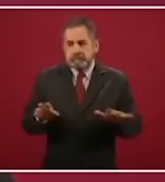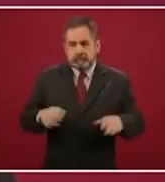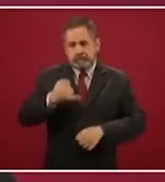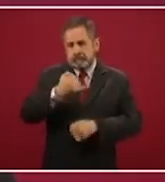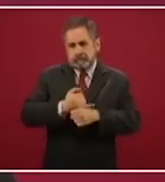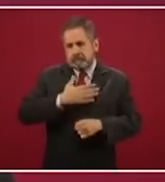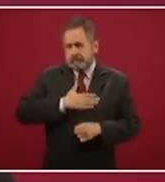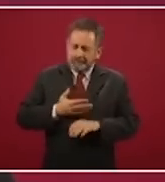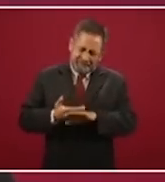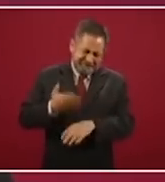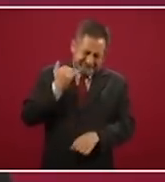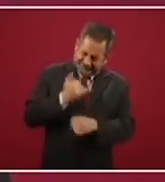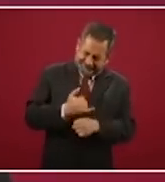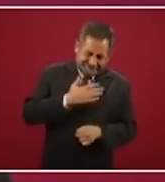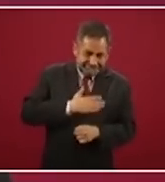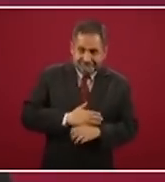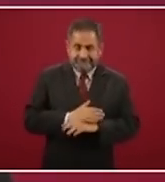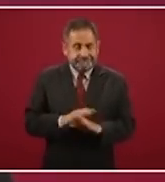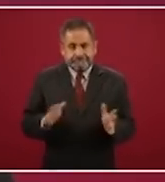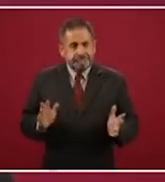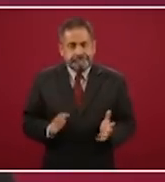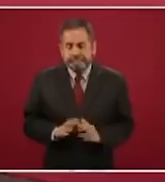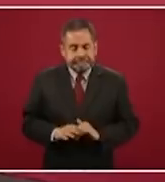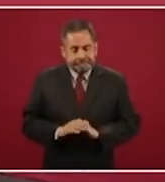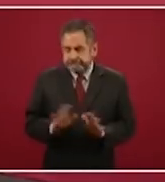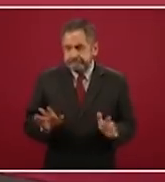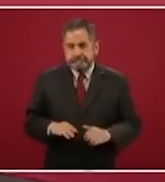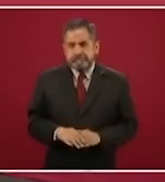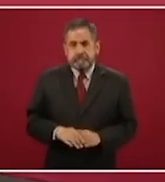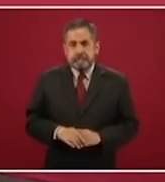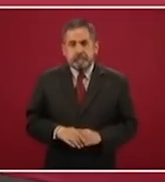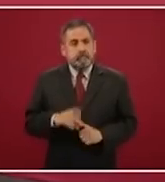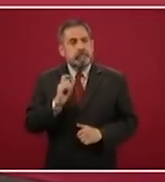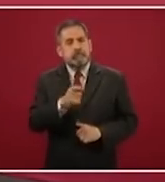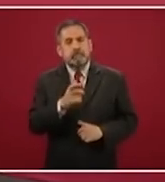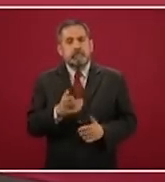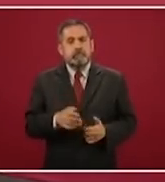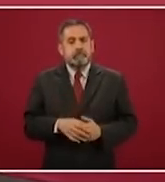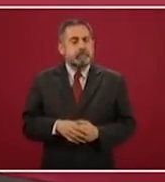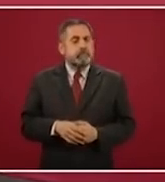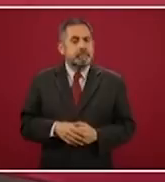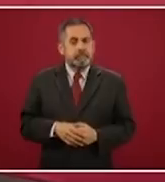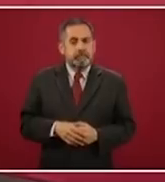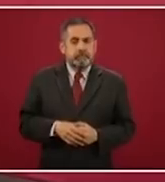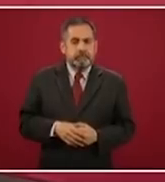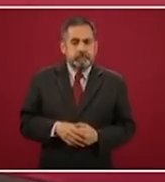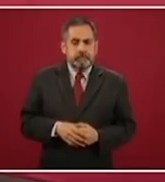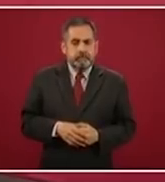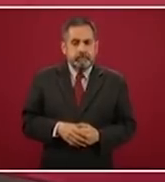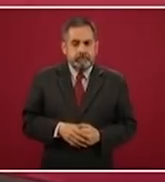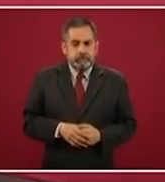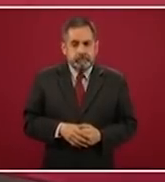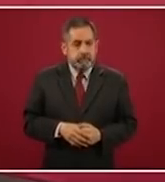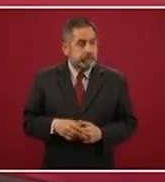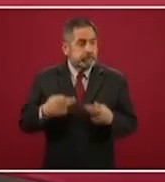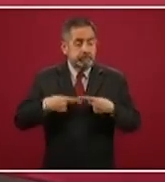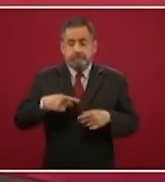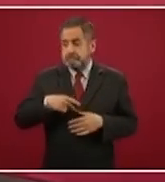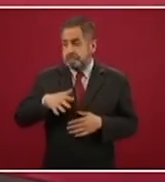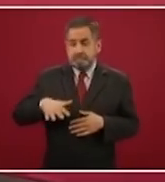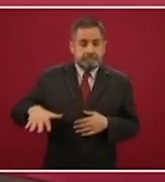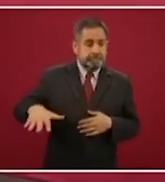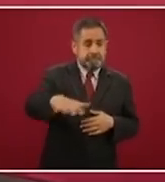injusto, pero mucho, mucho, mucho, muy injusto el que todos